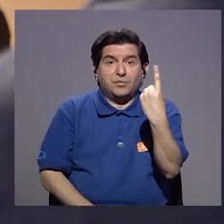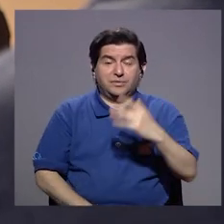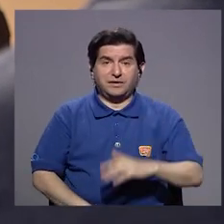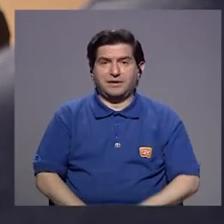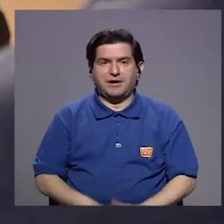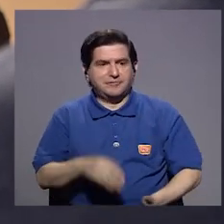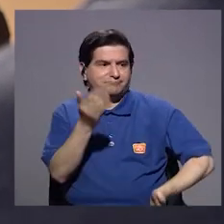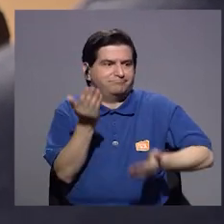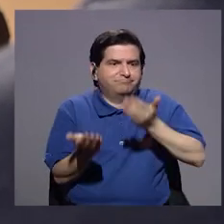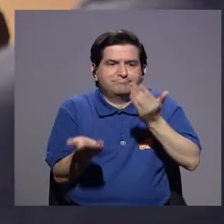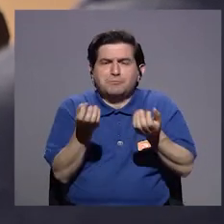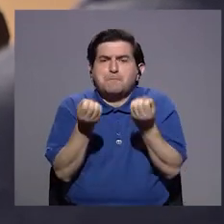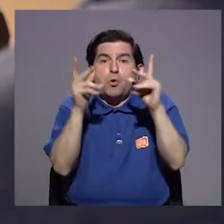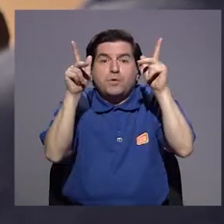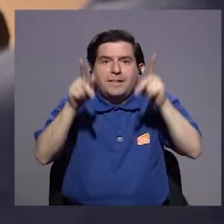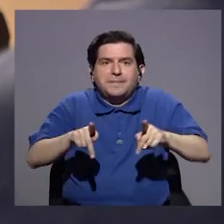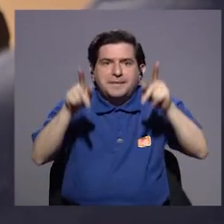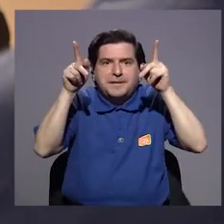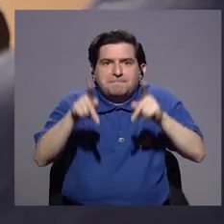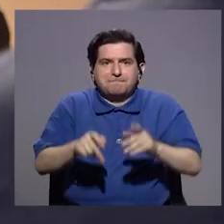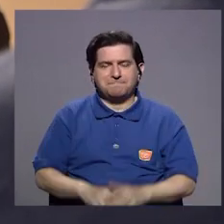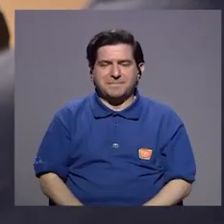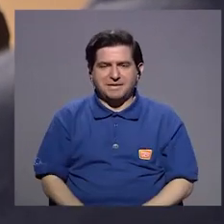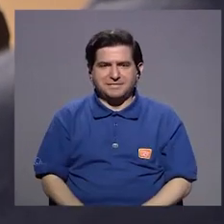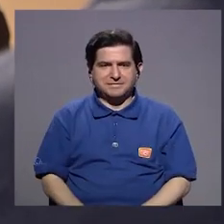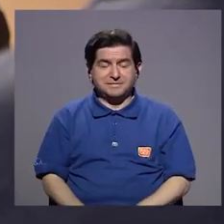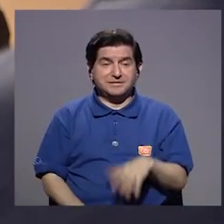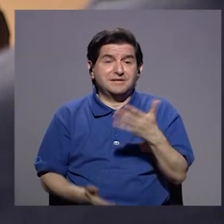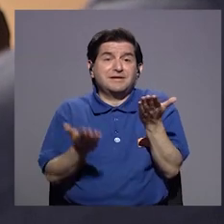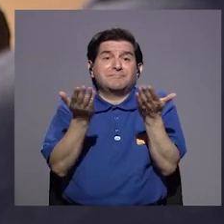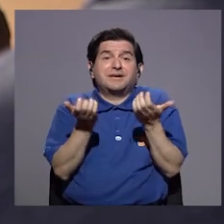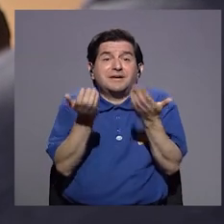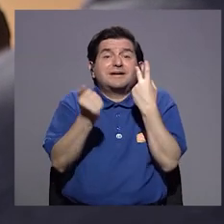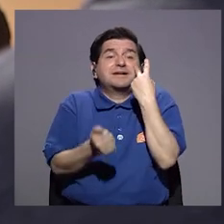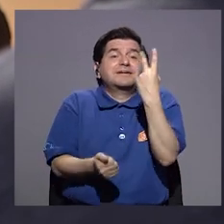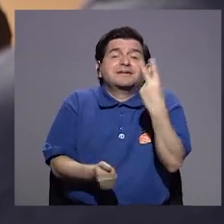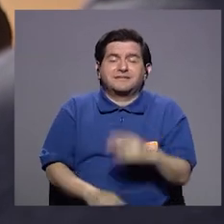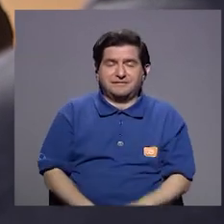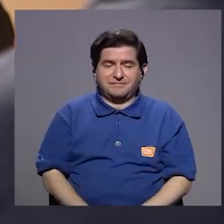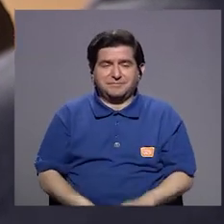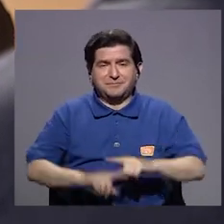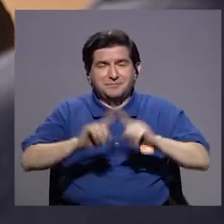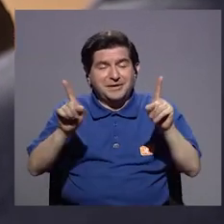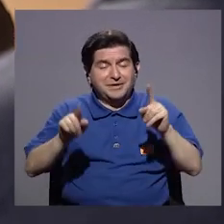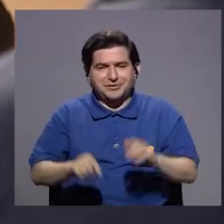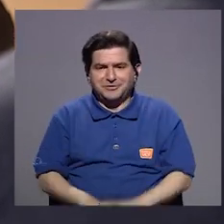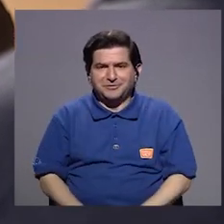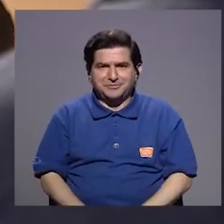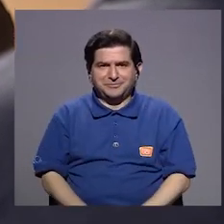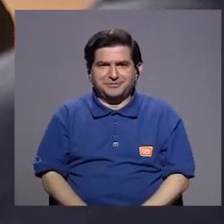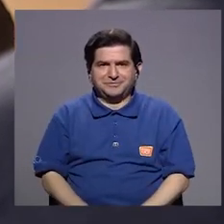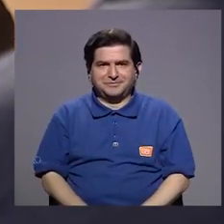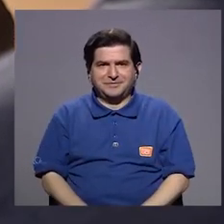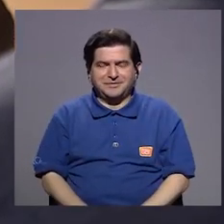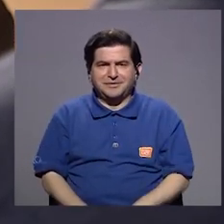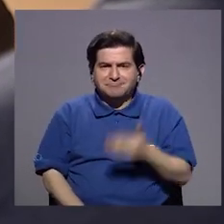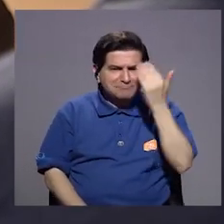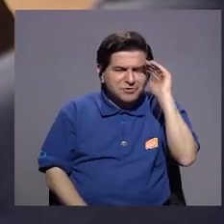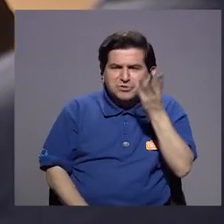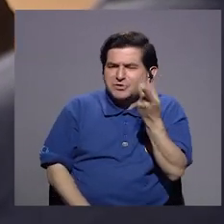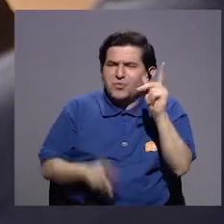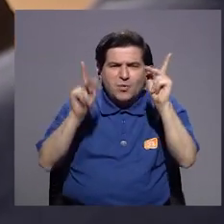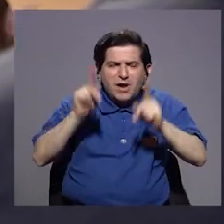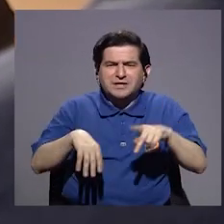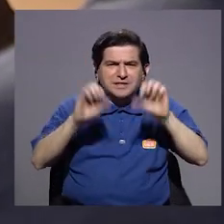porque es probable que muchas personas se van a quedar con las ganas de verla porque no sé qué es la capacidad que